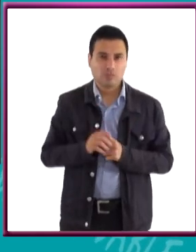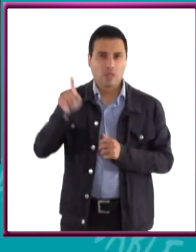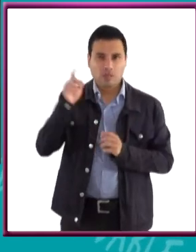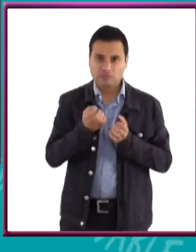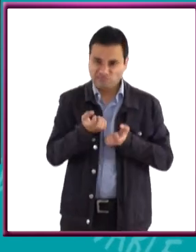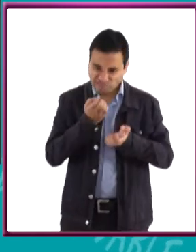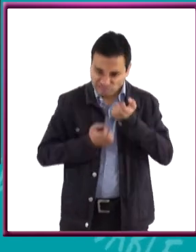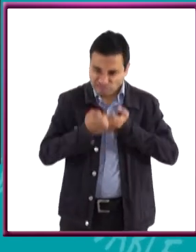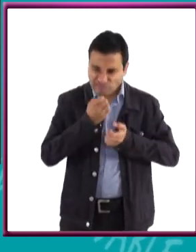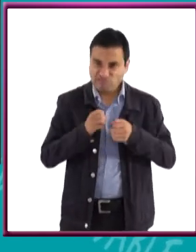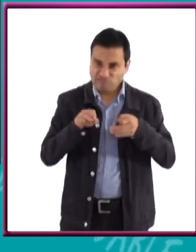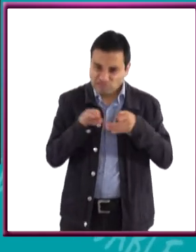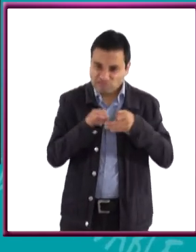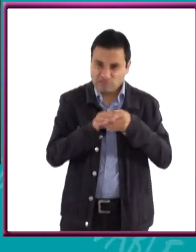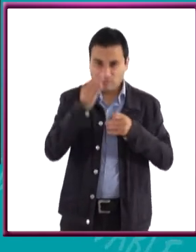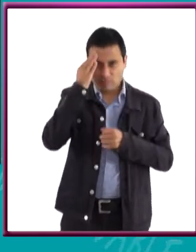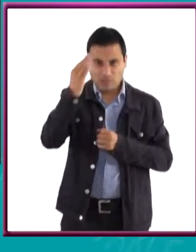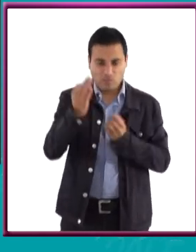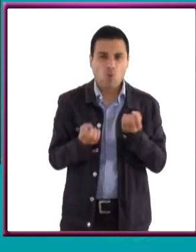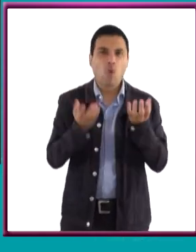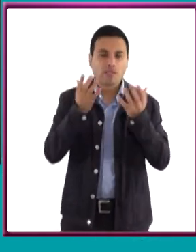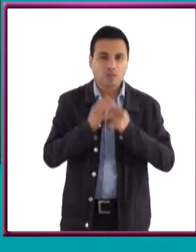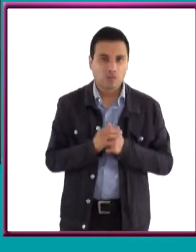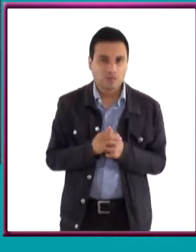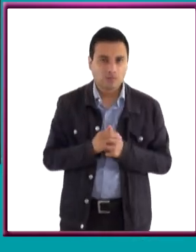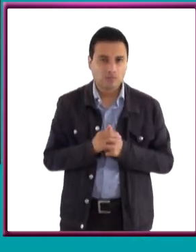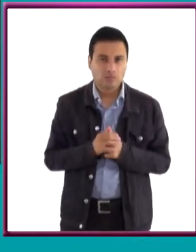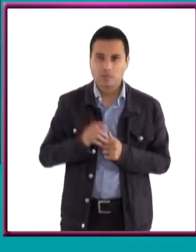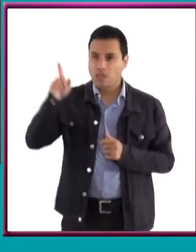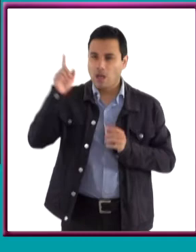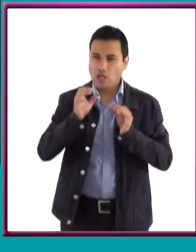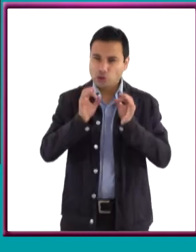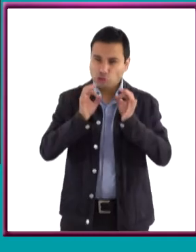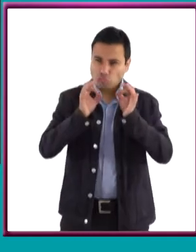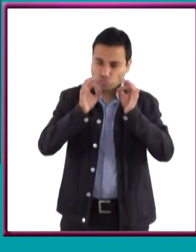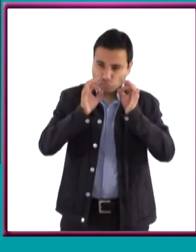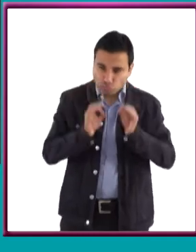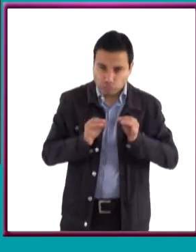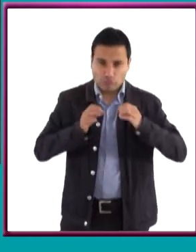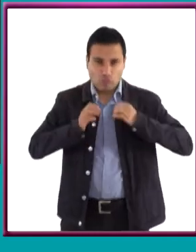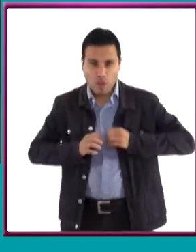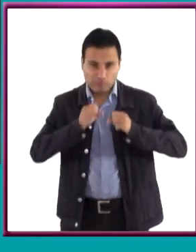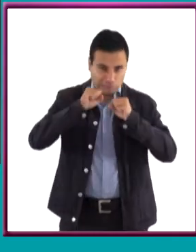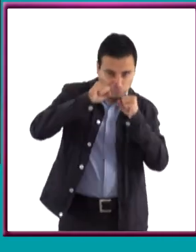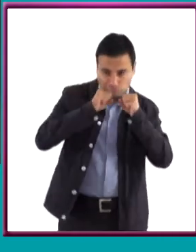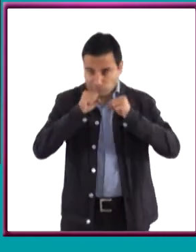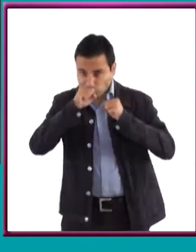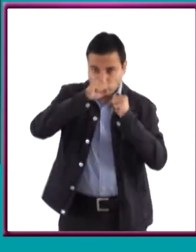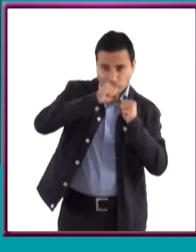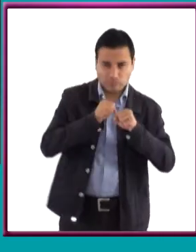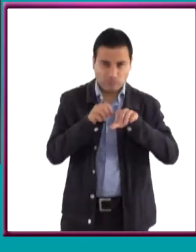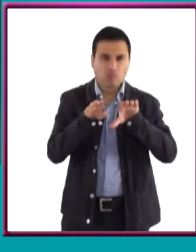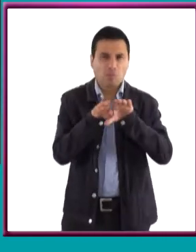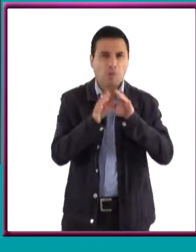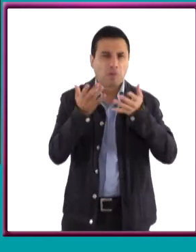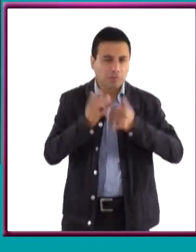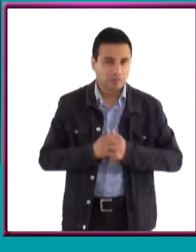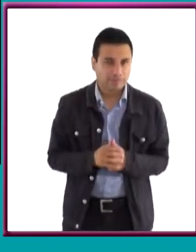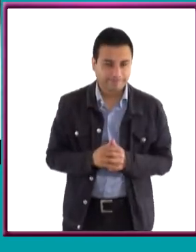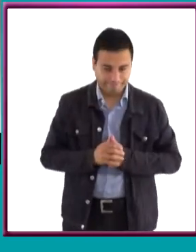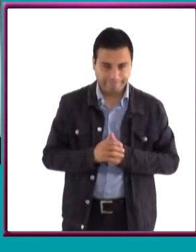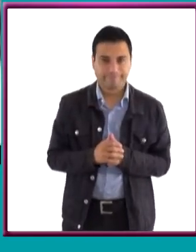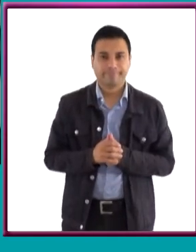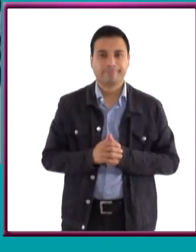en perfeccionar sus golpes, su velocidad y la posición exacta del cuerpo para ser más eficiente contra su